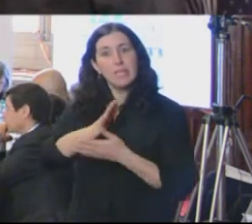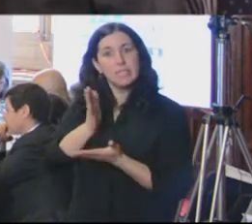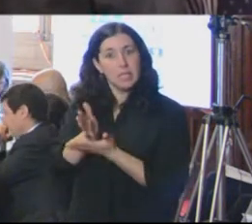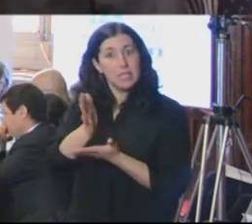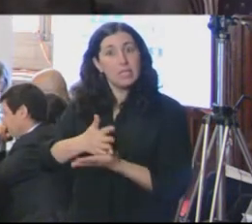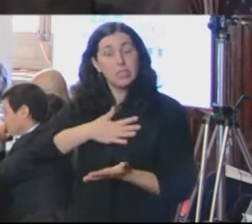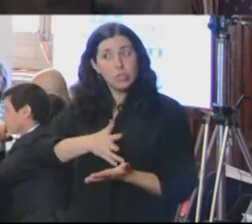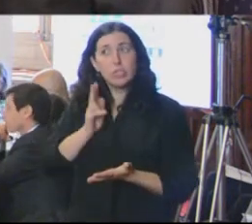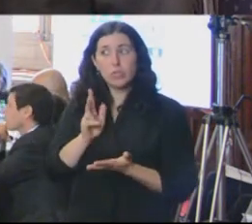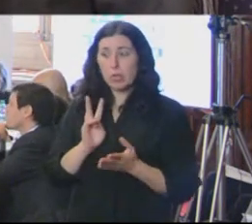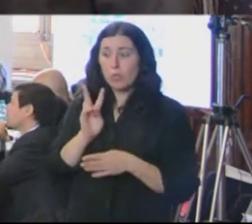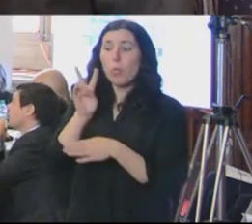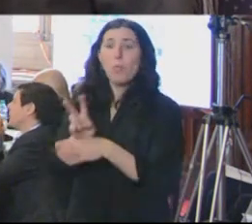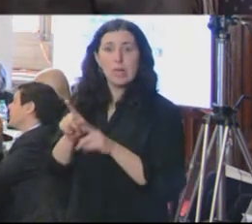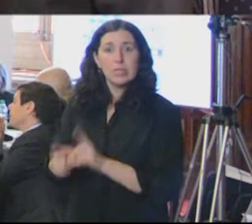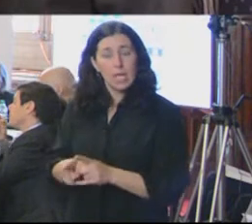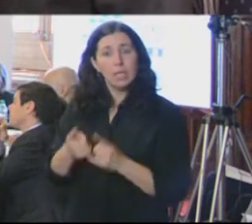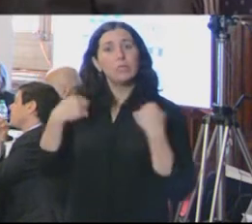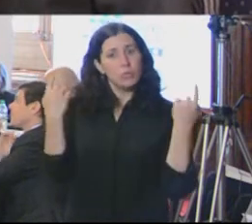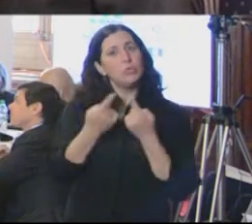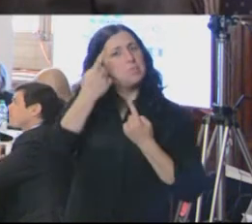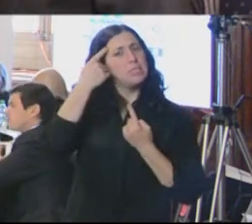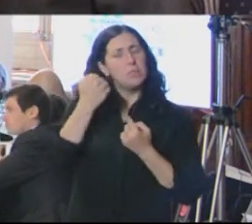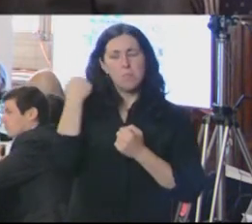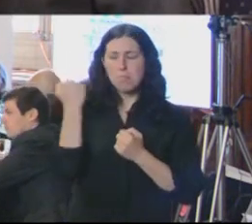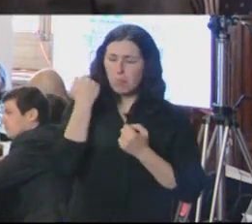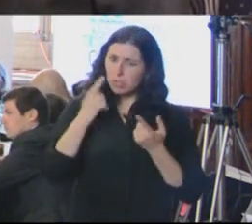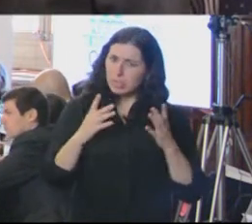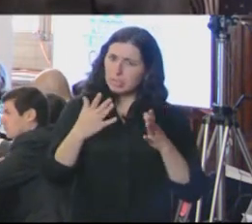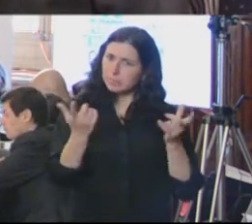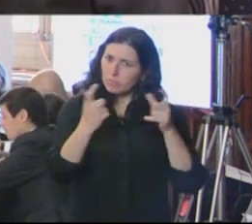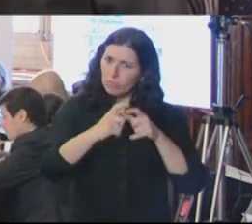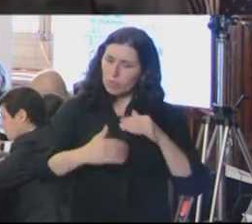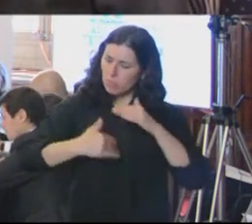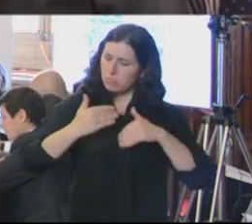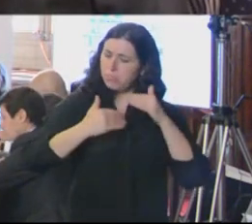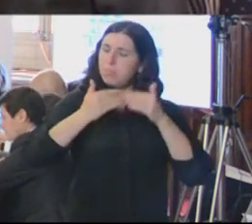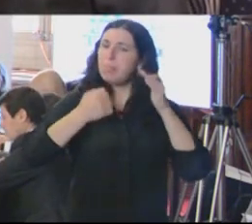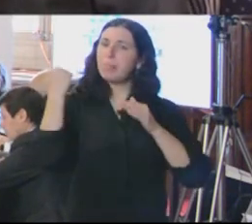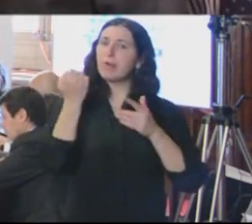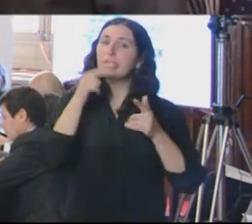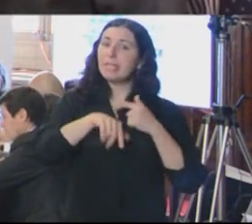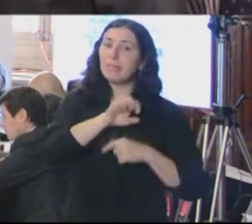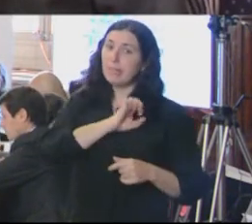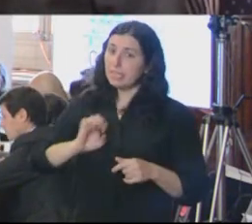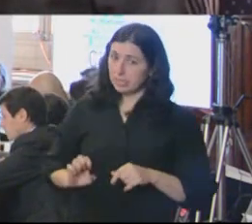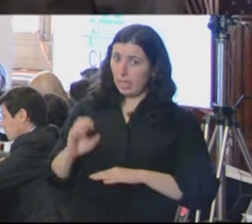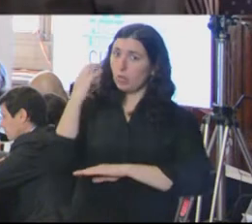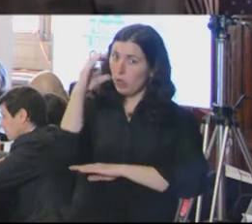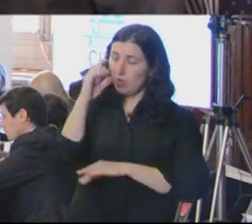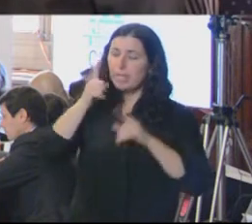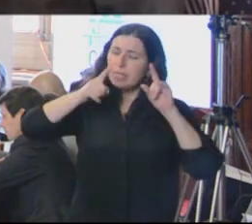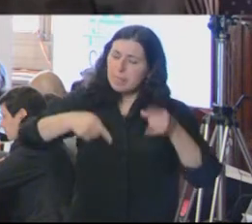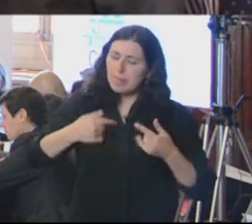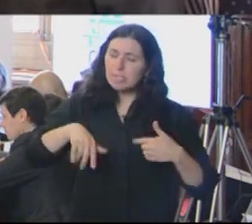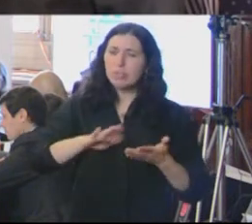dinámica es sumamente constructiva para el Estado y sobre todo para la construcción de esta política que